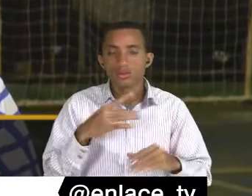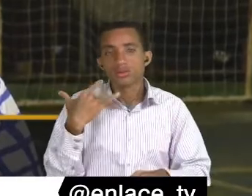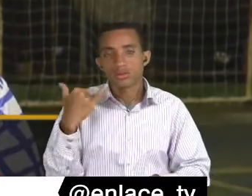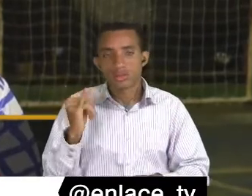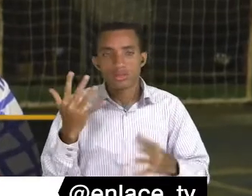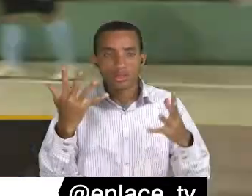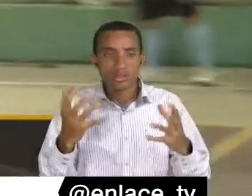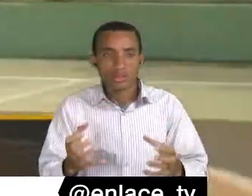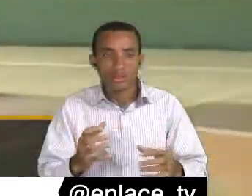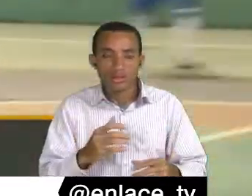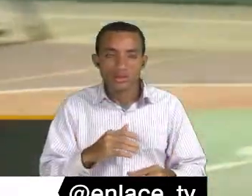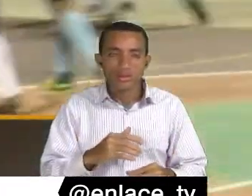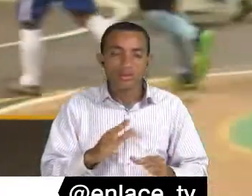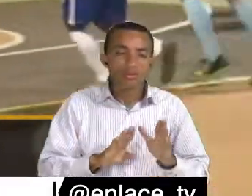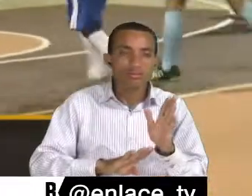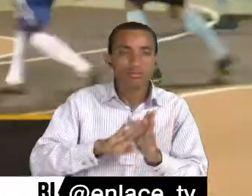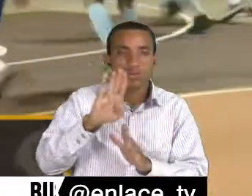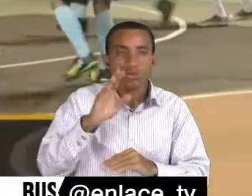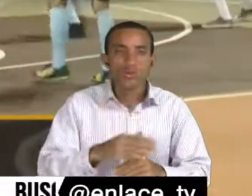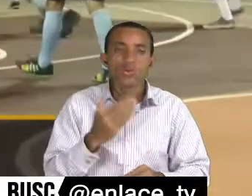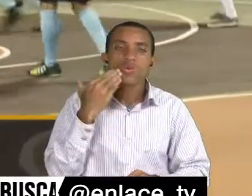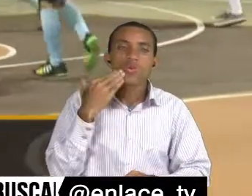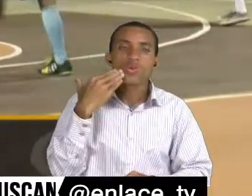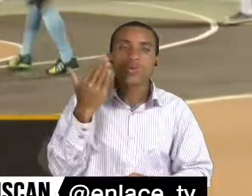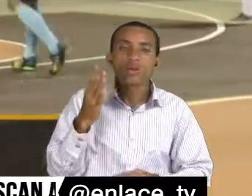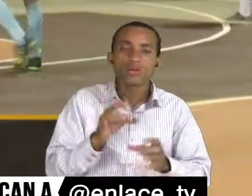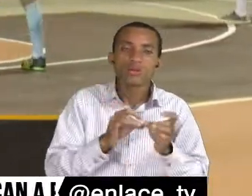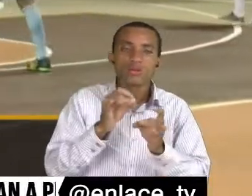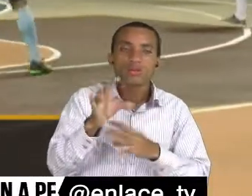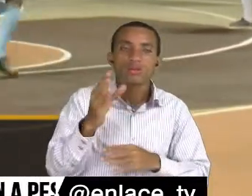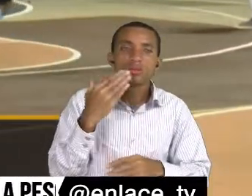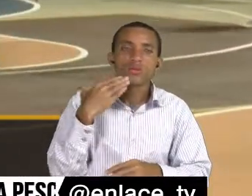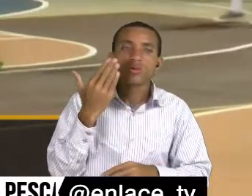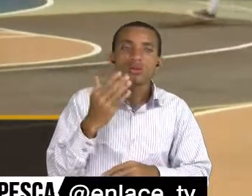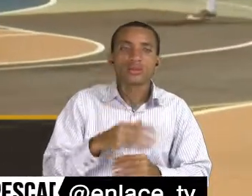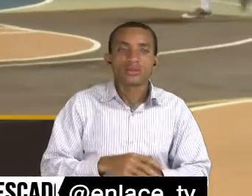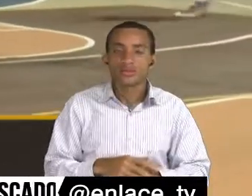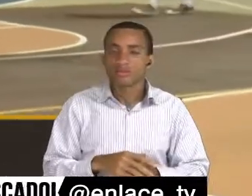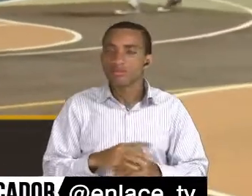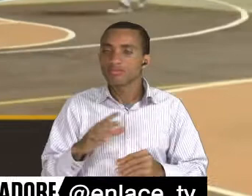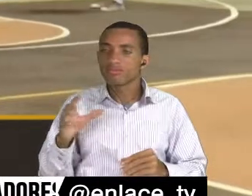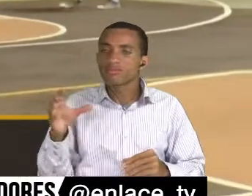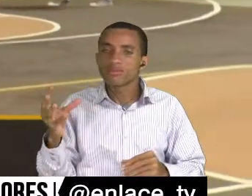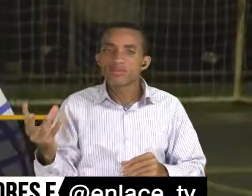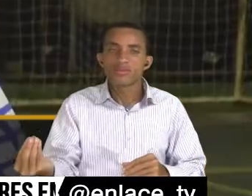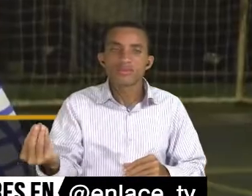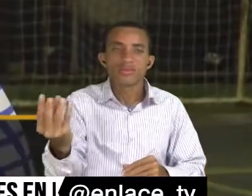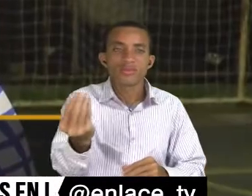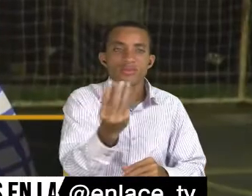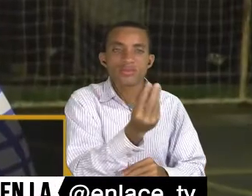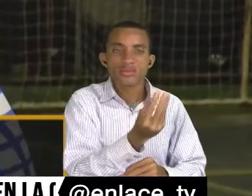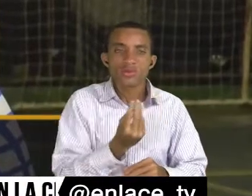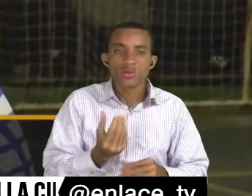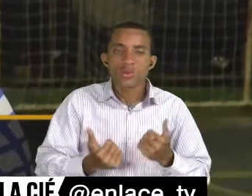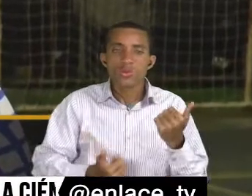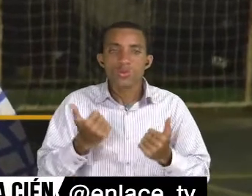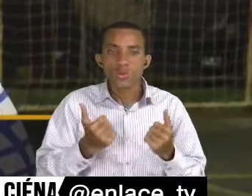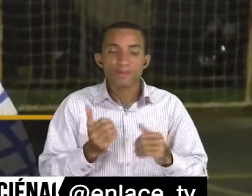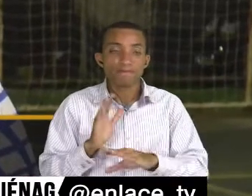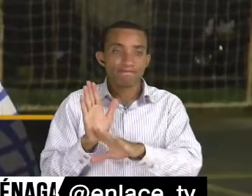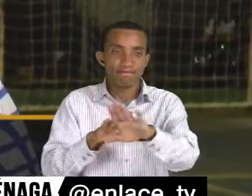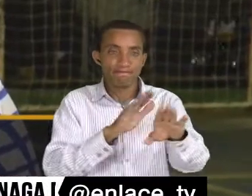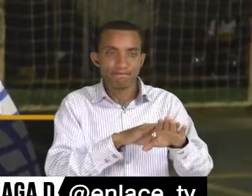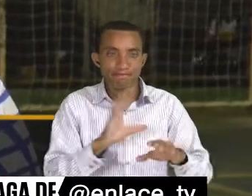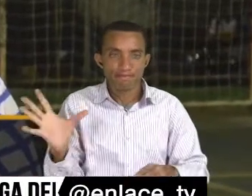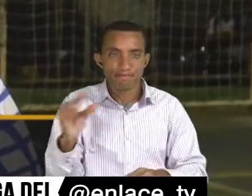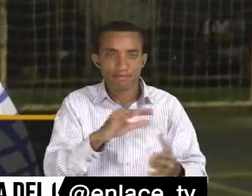la mejor manera. También conozca cuándo se jugará la próxima fecha y qué equipos la van a protagonizar. Invitamos a toda la comunidad de Barranca Bermeja